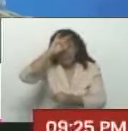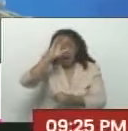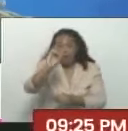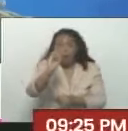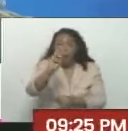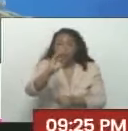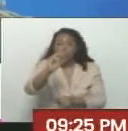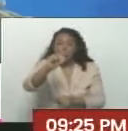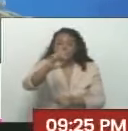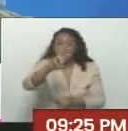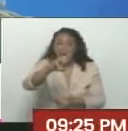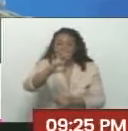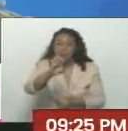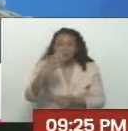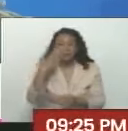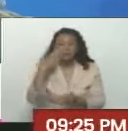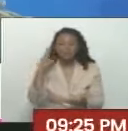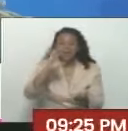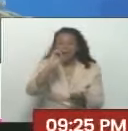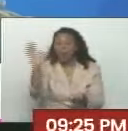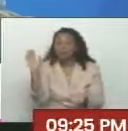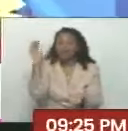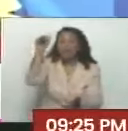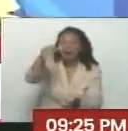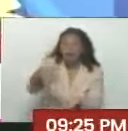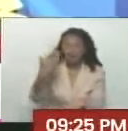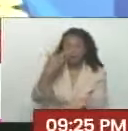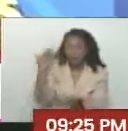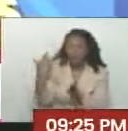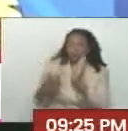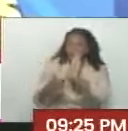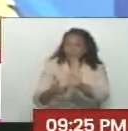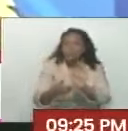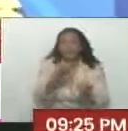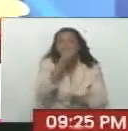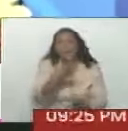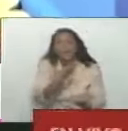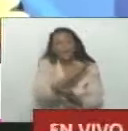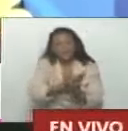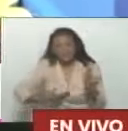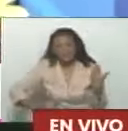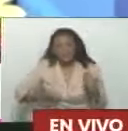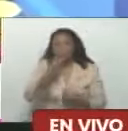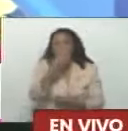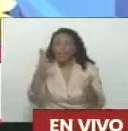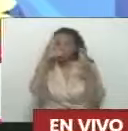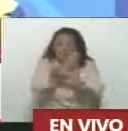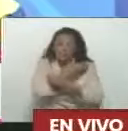Ocumare de la costa. José Rafael. Buenas noches, presidente.